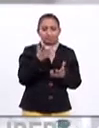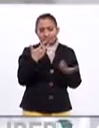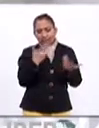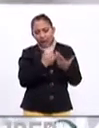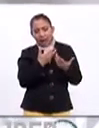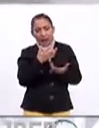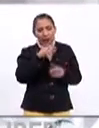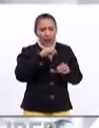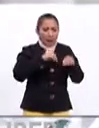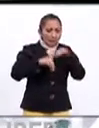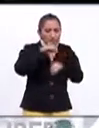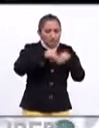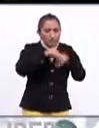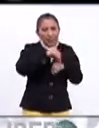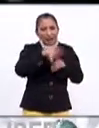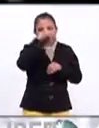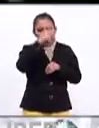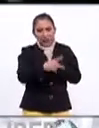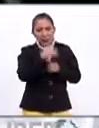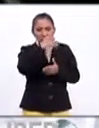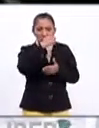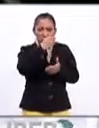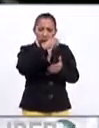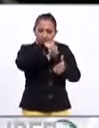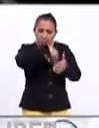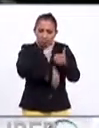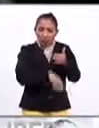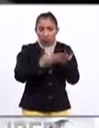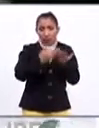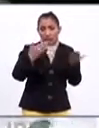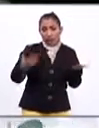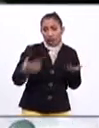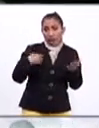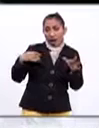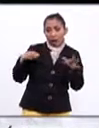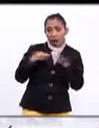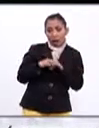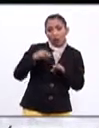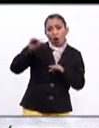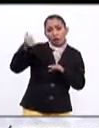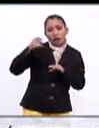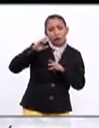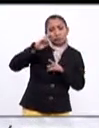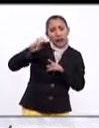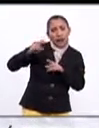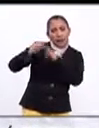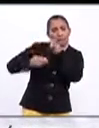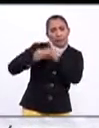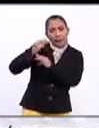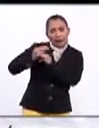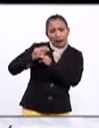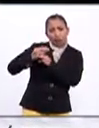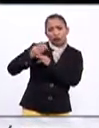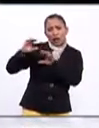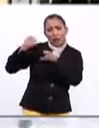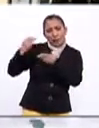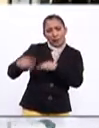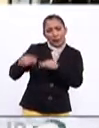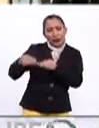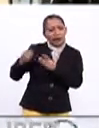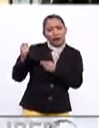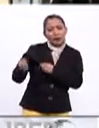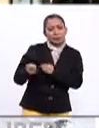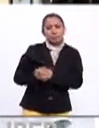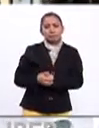mezcla mexicana a la baja cuando hay estas oscilaciones o estos comportamientos en los mercados internacionales, que